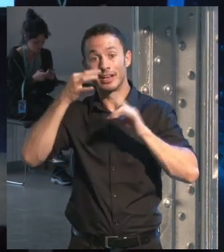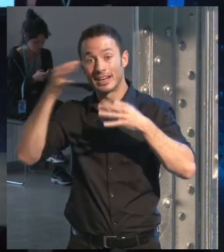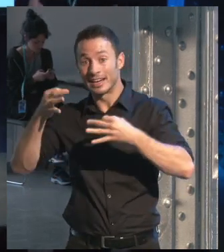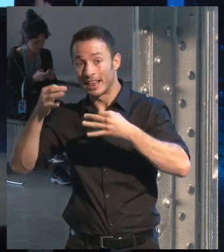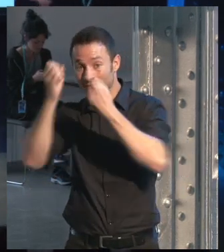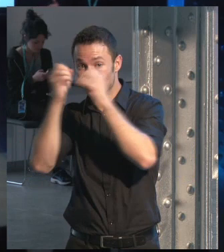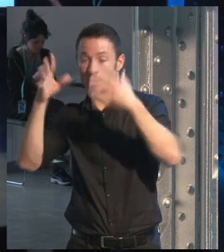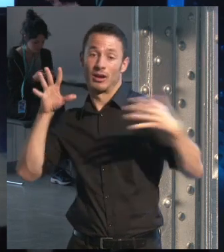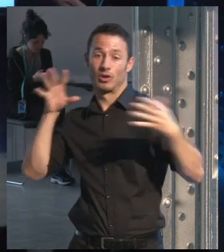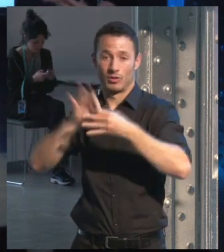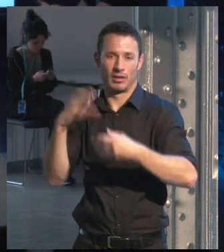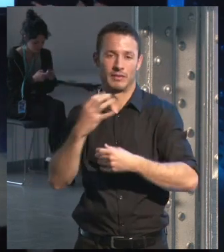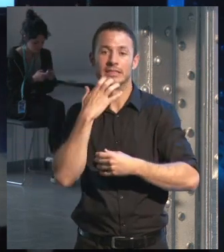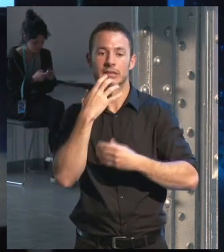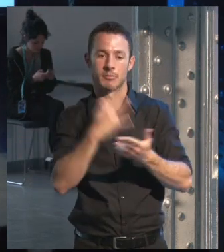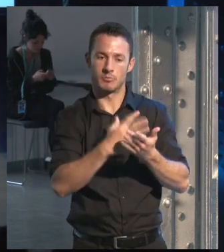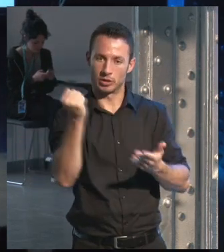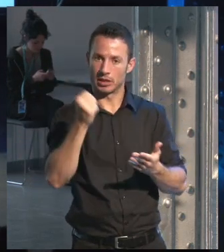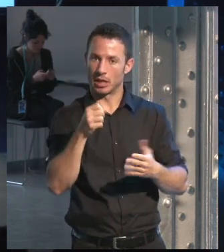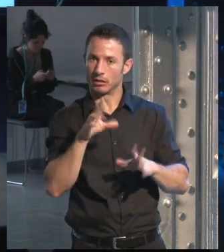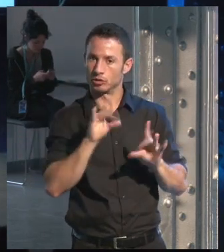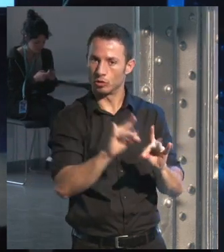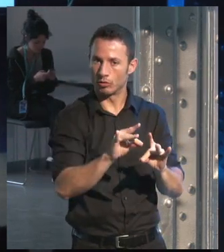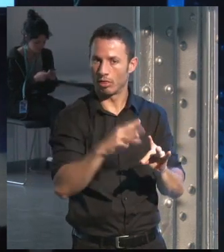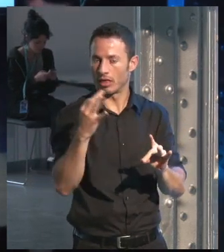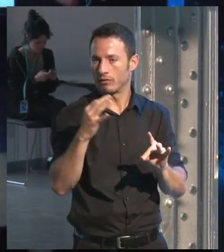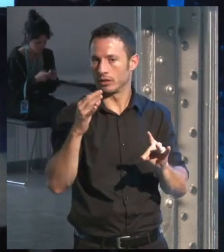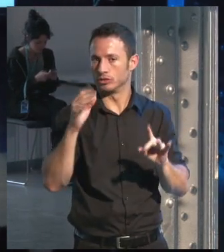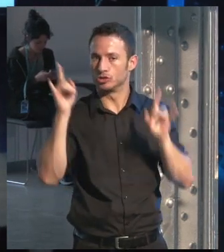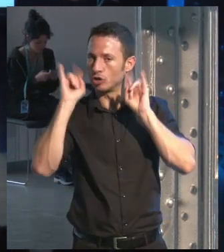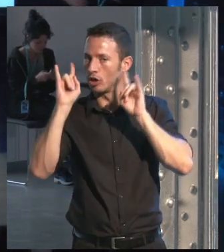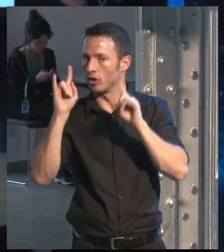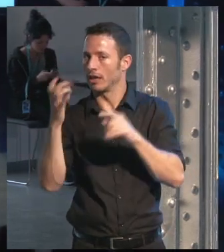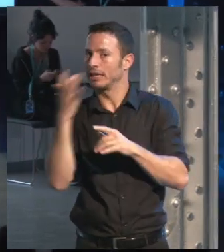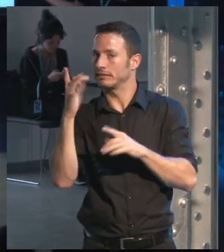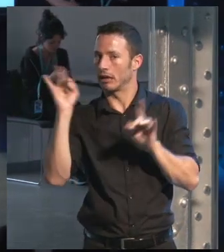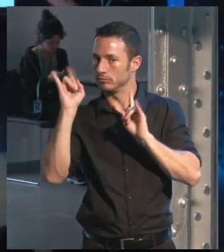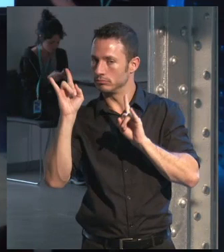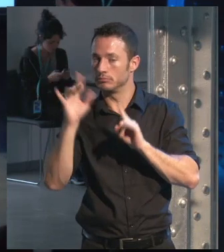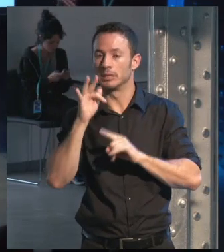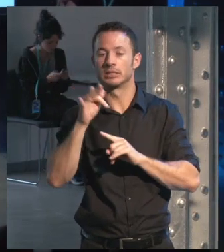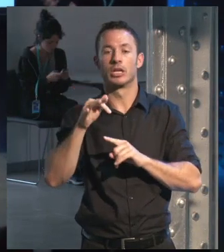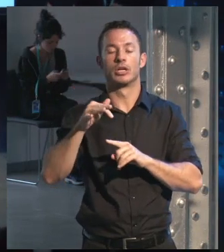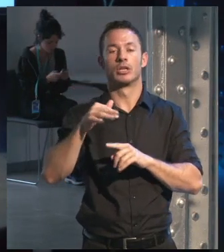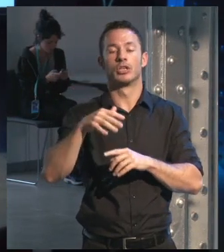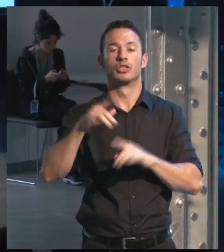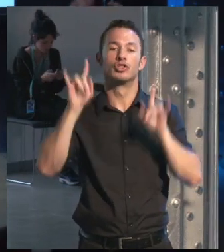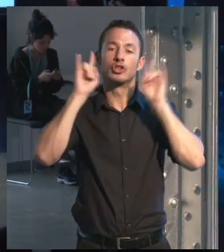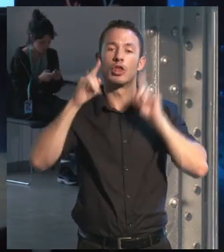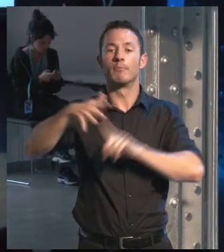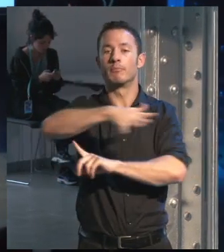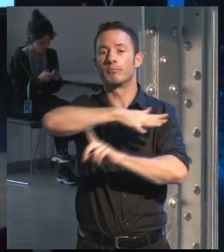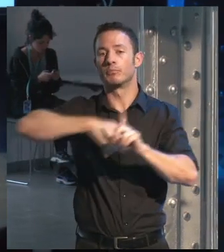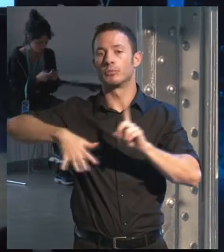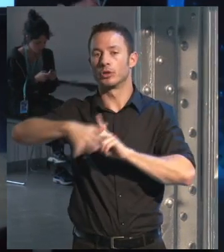¿vale? O sea, si yo tiro una botella, pues tiene que sonar el cristal, por ejemplo. Sonido posicional, ¿vale? Me ayuda para guiar al usuario, ¿no?